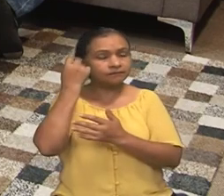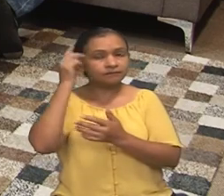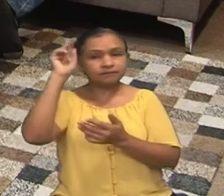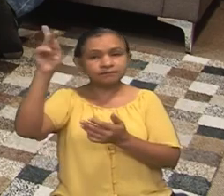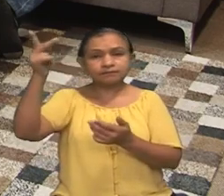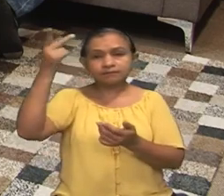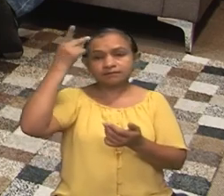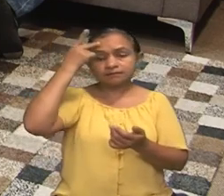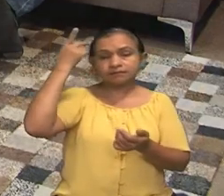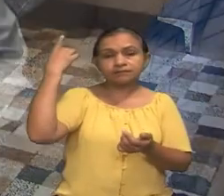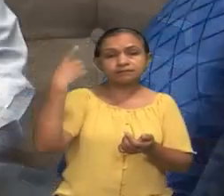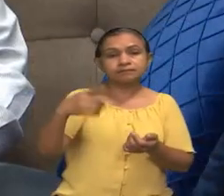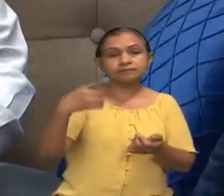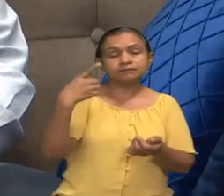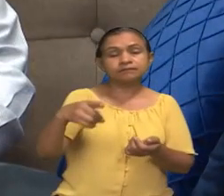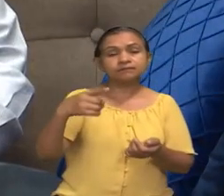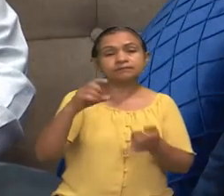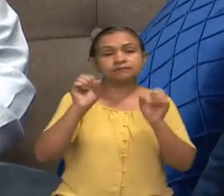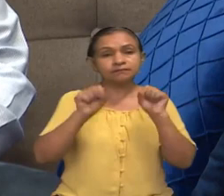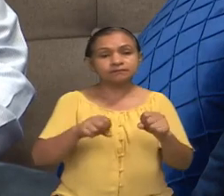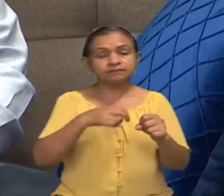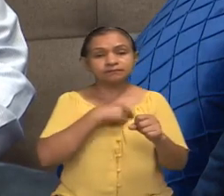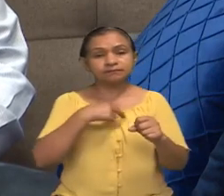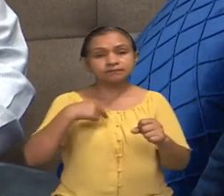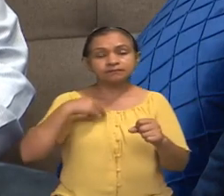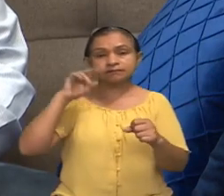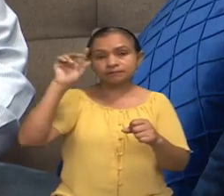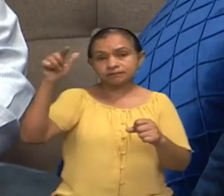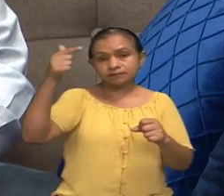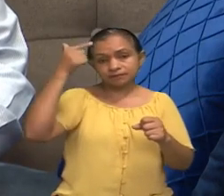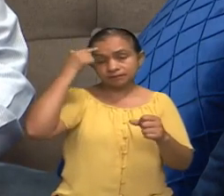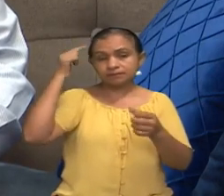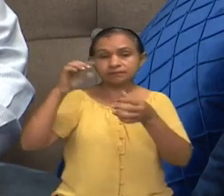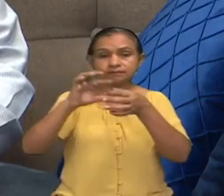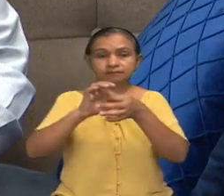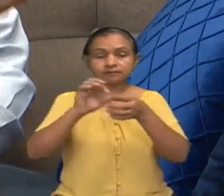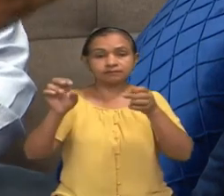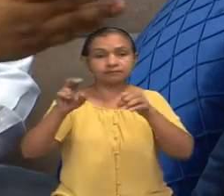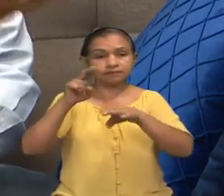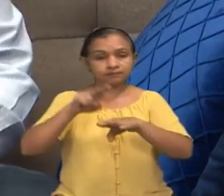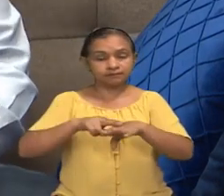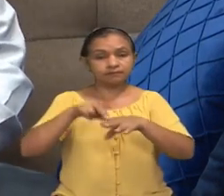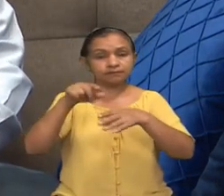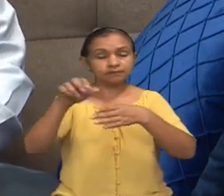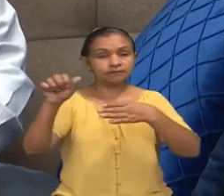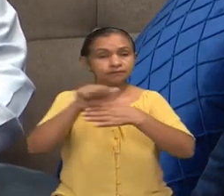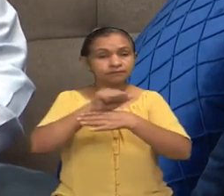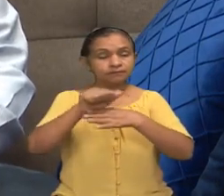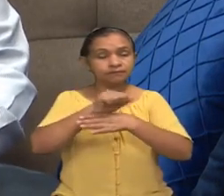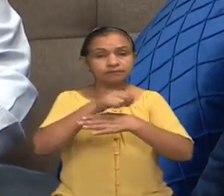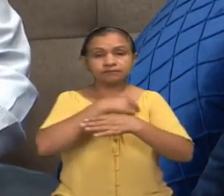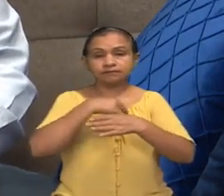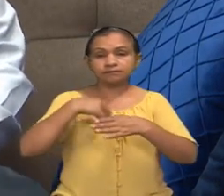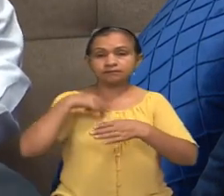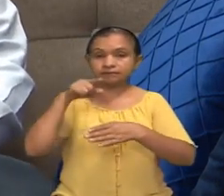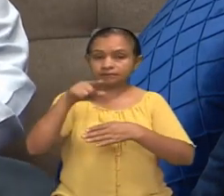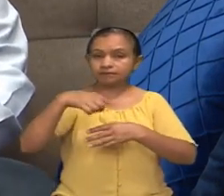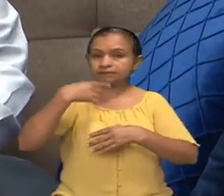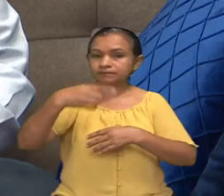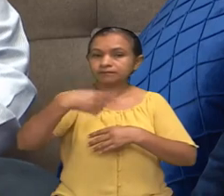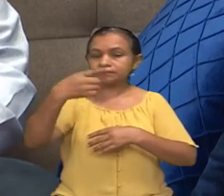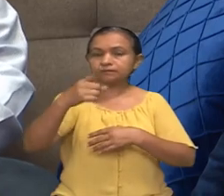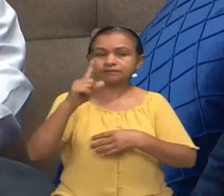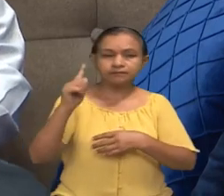de restitución de derechos que lidera el gobierno de Reconciliación y Unidad Nacional a partir de ese ejercicio que hacen ustedes diariamente en